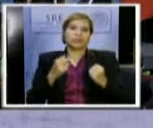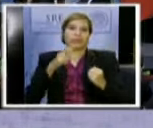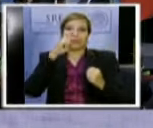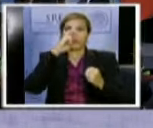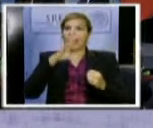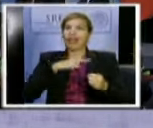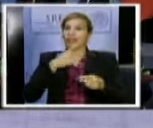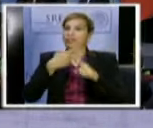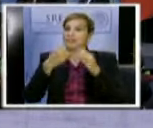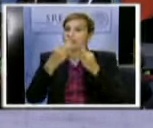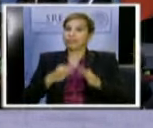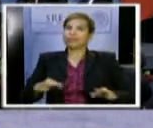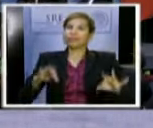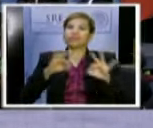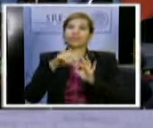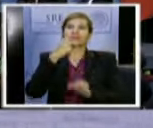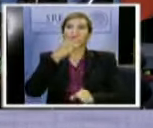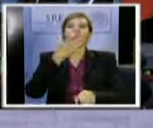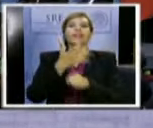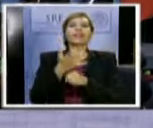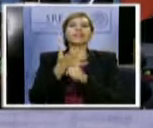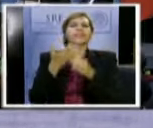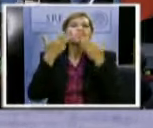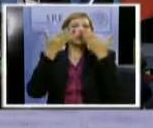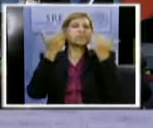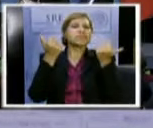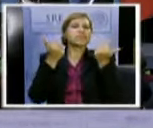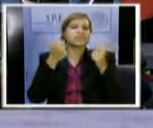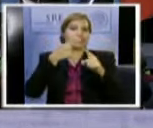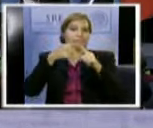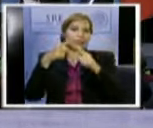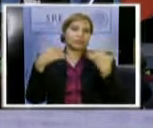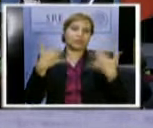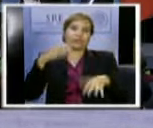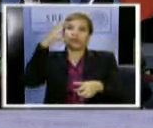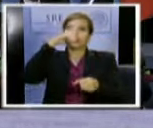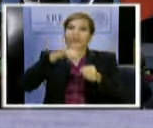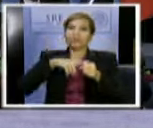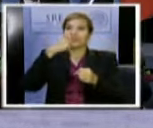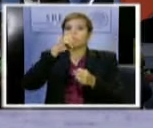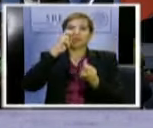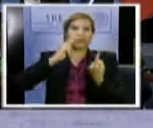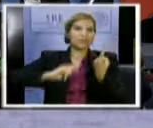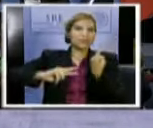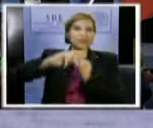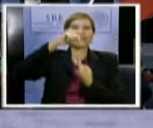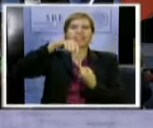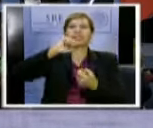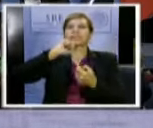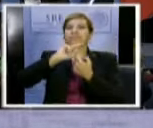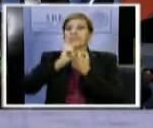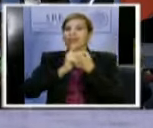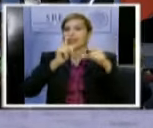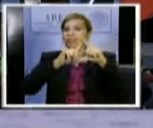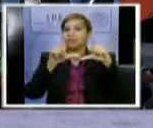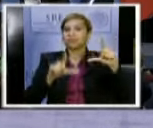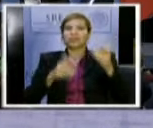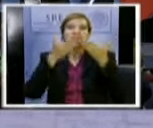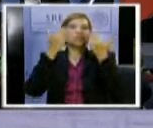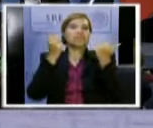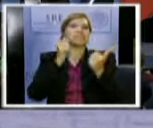muy importante de estadounidenses no sabe de nuestra diversidad y su visión sobre nosotros carece de